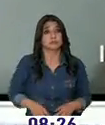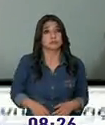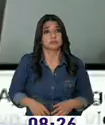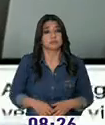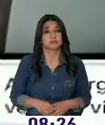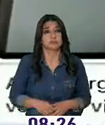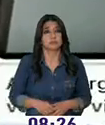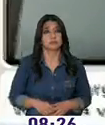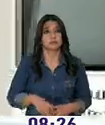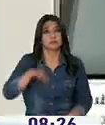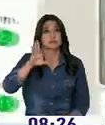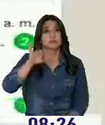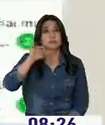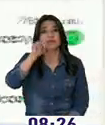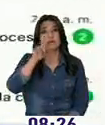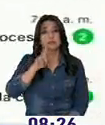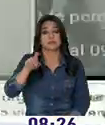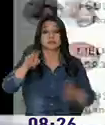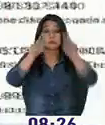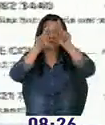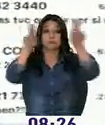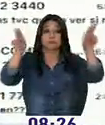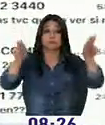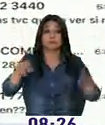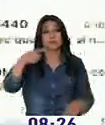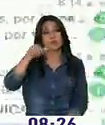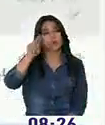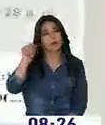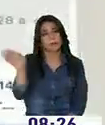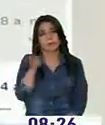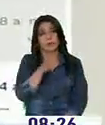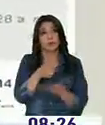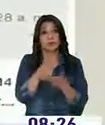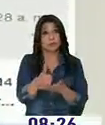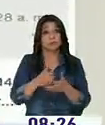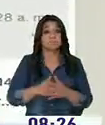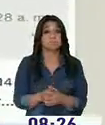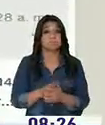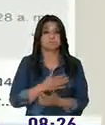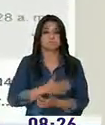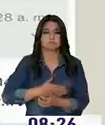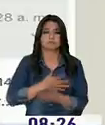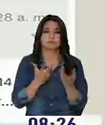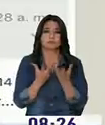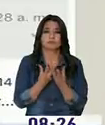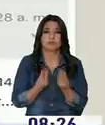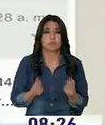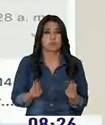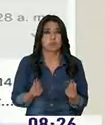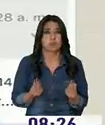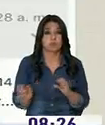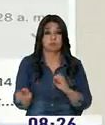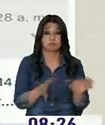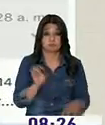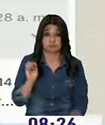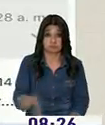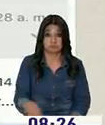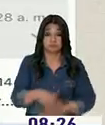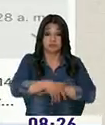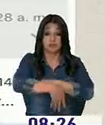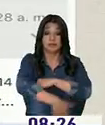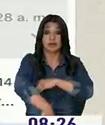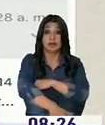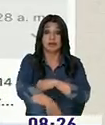099-083-3519, Tais, por el puente del Guambra. Si le ayudan, por favor, sería bueno. Favor, se dé solución, arrojar basura en la quebrada